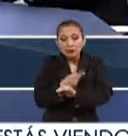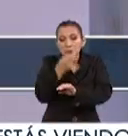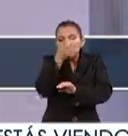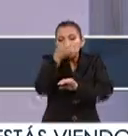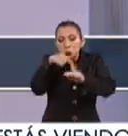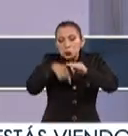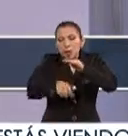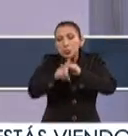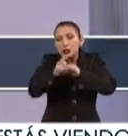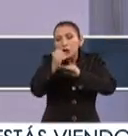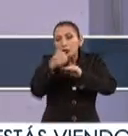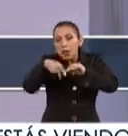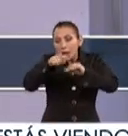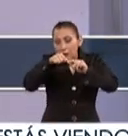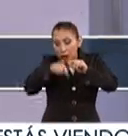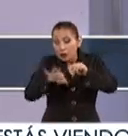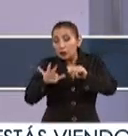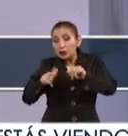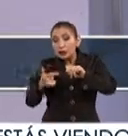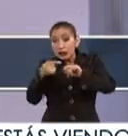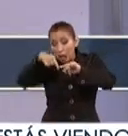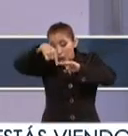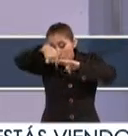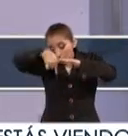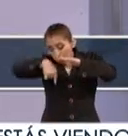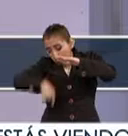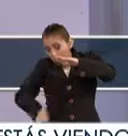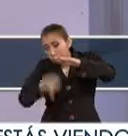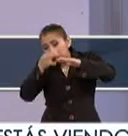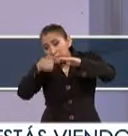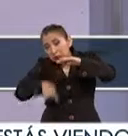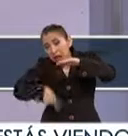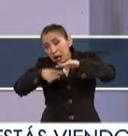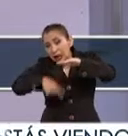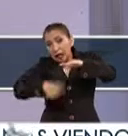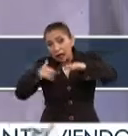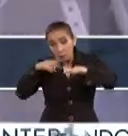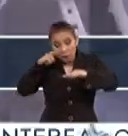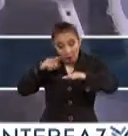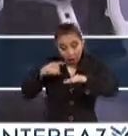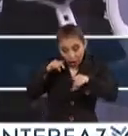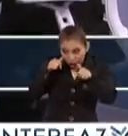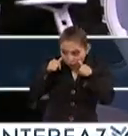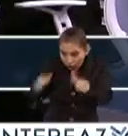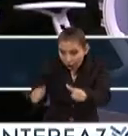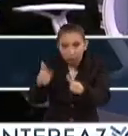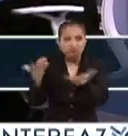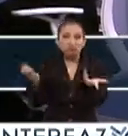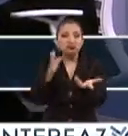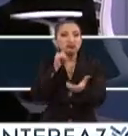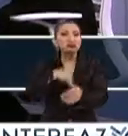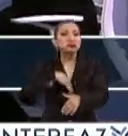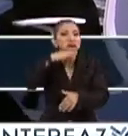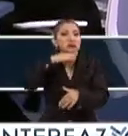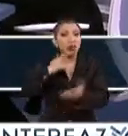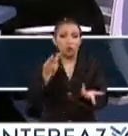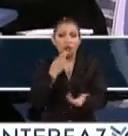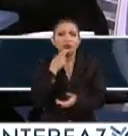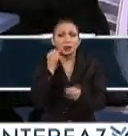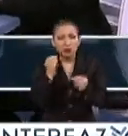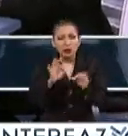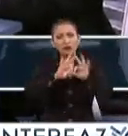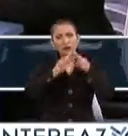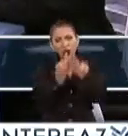a 39 kilómetros y a 57 kilómetros. Entonces no hay forma de estarlos viendo directamente. Entonces usamos